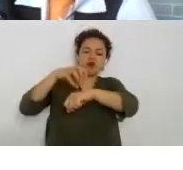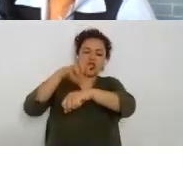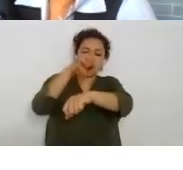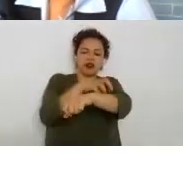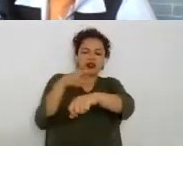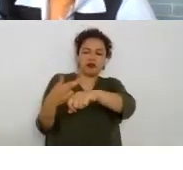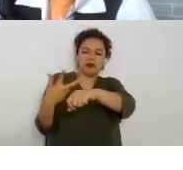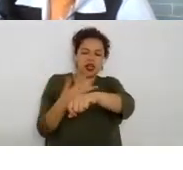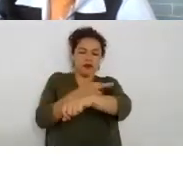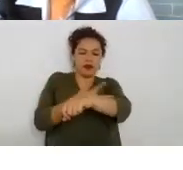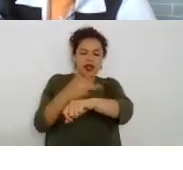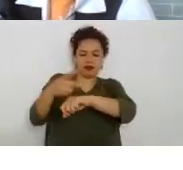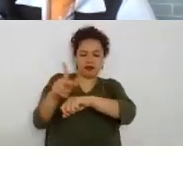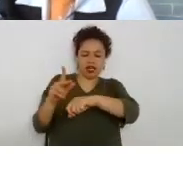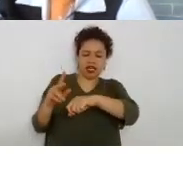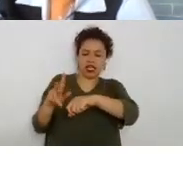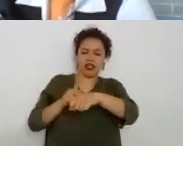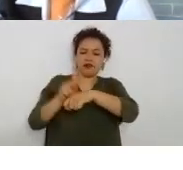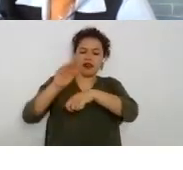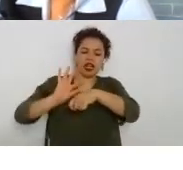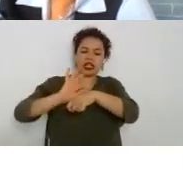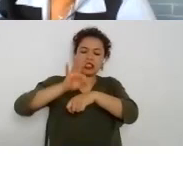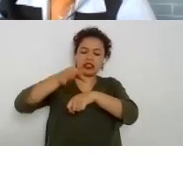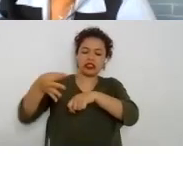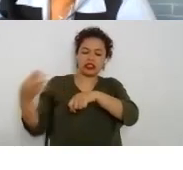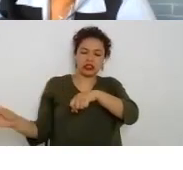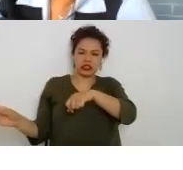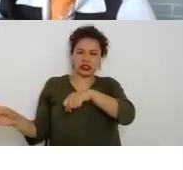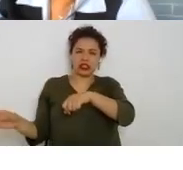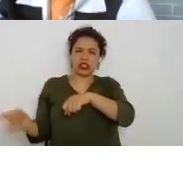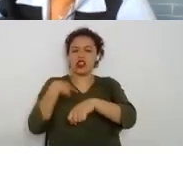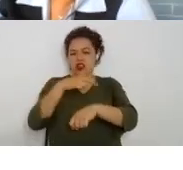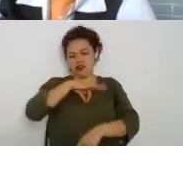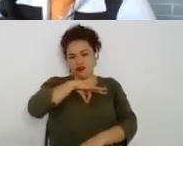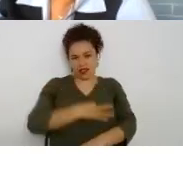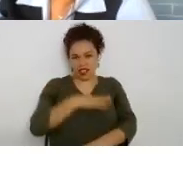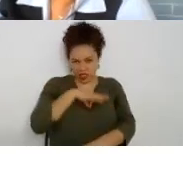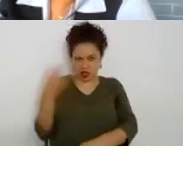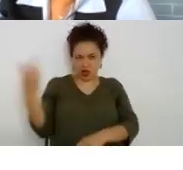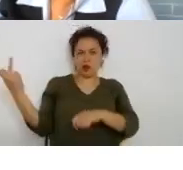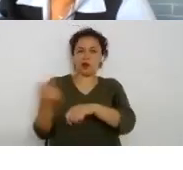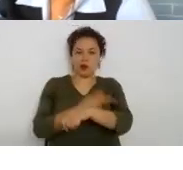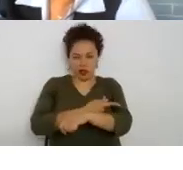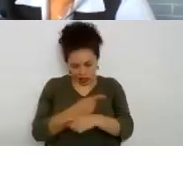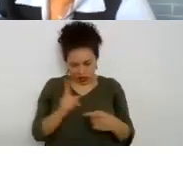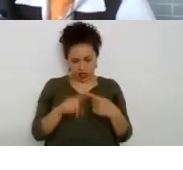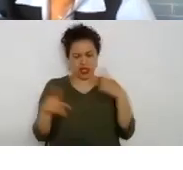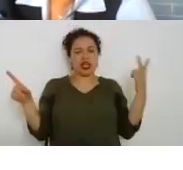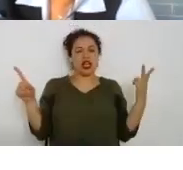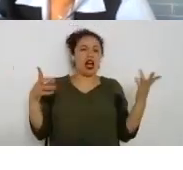las ampollas y quito ese exceso de piel que tiene? Puedo propiciar a una infección. Claro. Puedo propiciar a que se